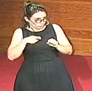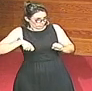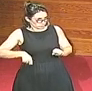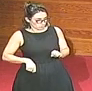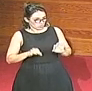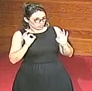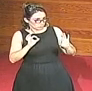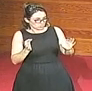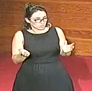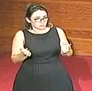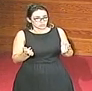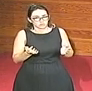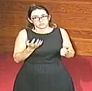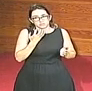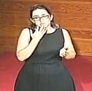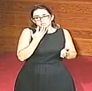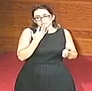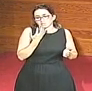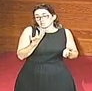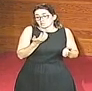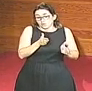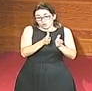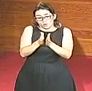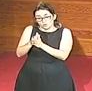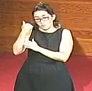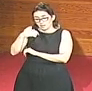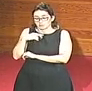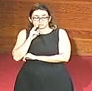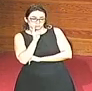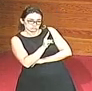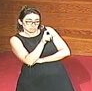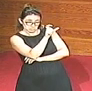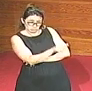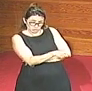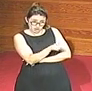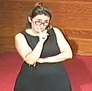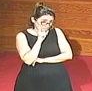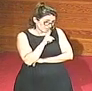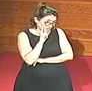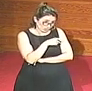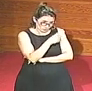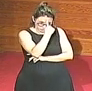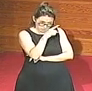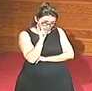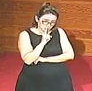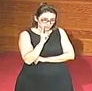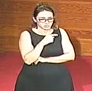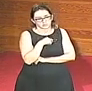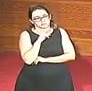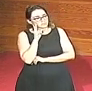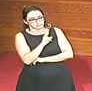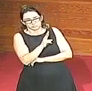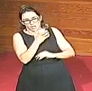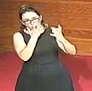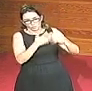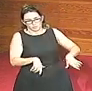Y cuando mis compañeros y yo vemos que alguien ha mentido, automáticamente sabes, esta persona no es